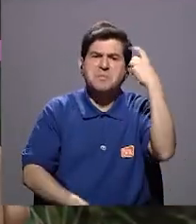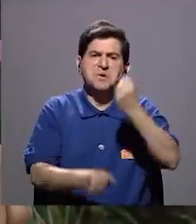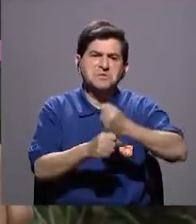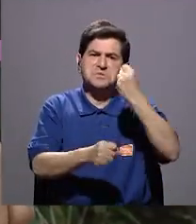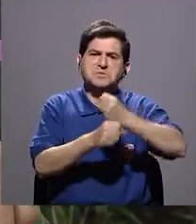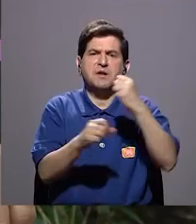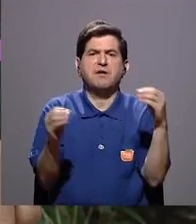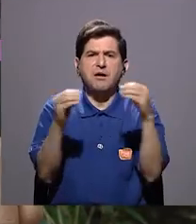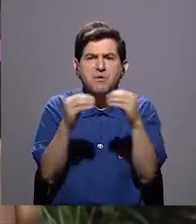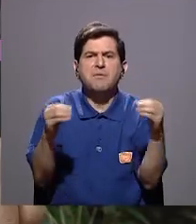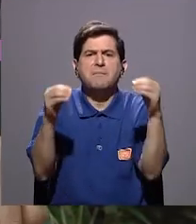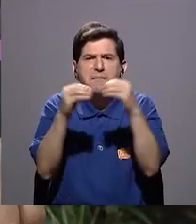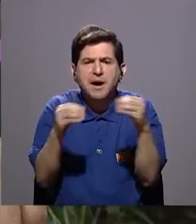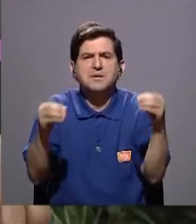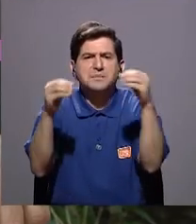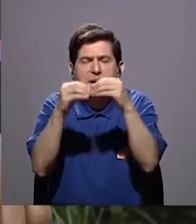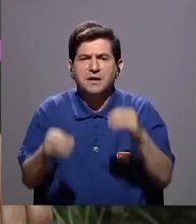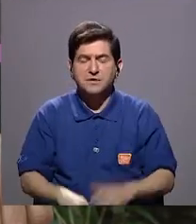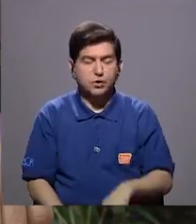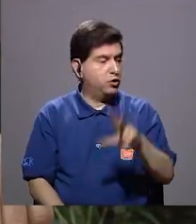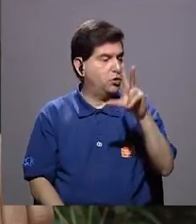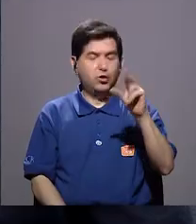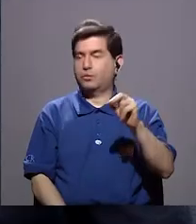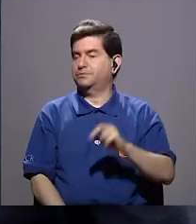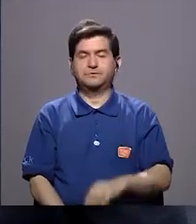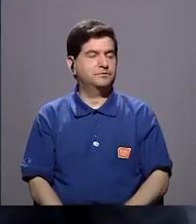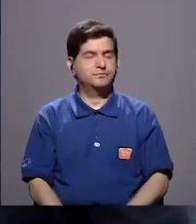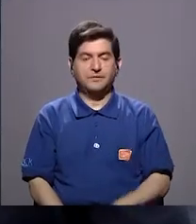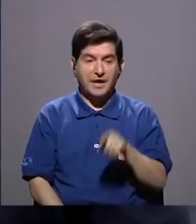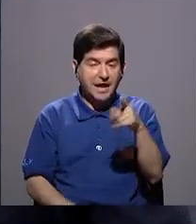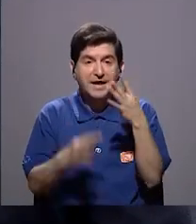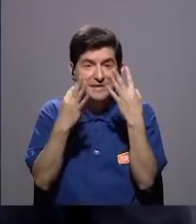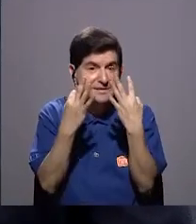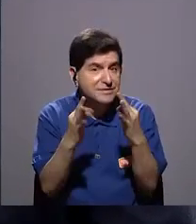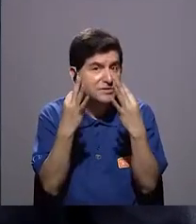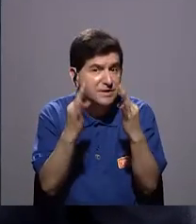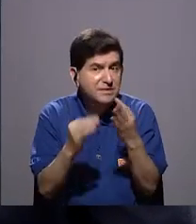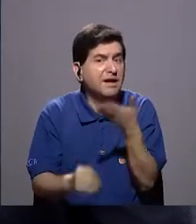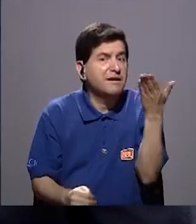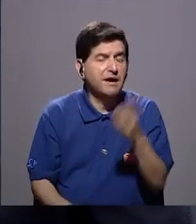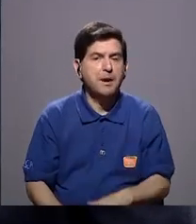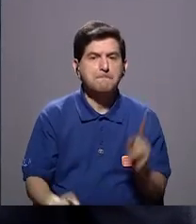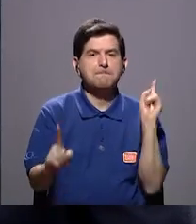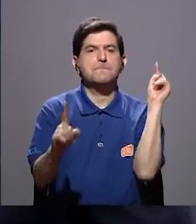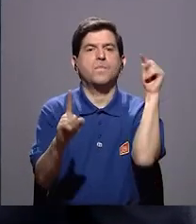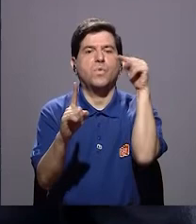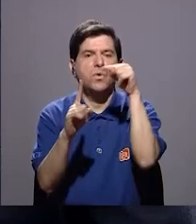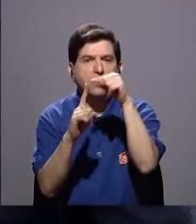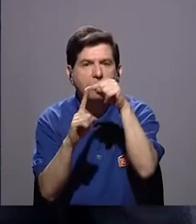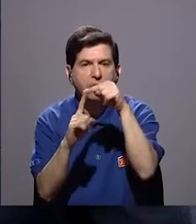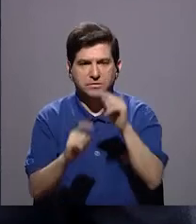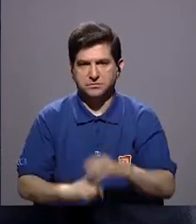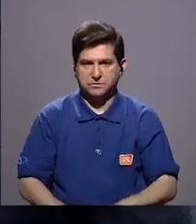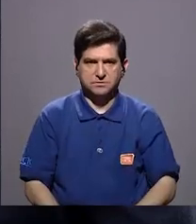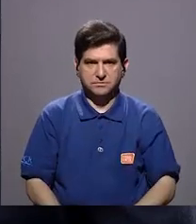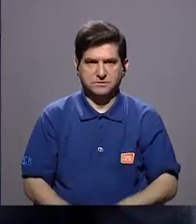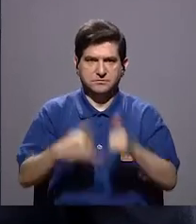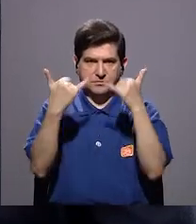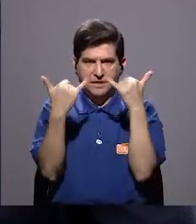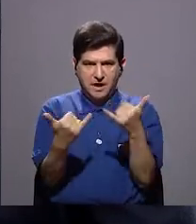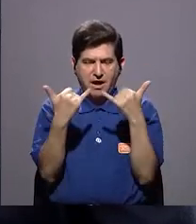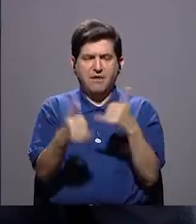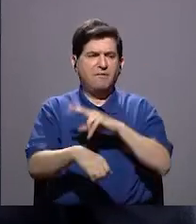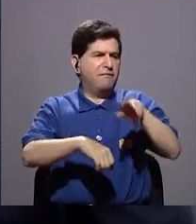que la tarea es más trabajo. No. Más trabajo. No. Es eso lo que buscamos. O sea, el fin, ¿verdad? Como